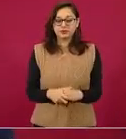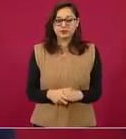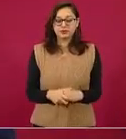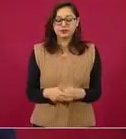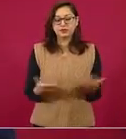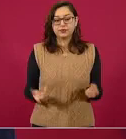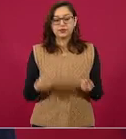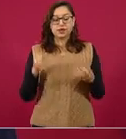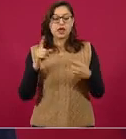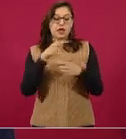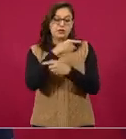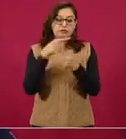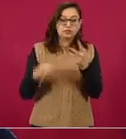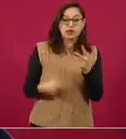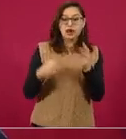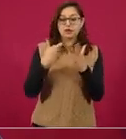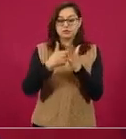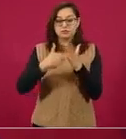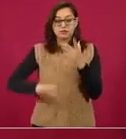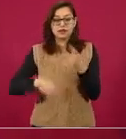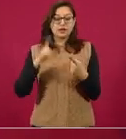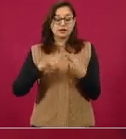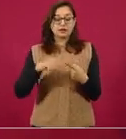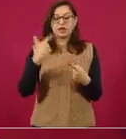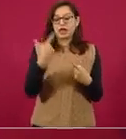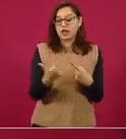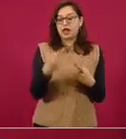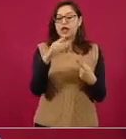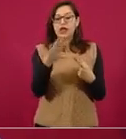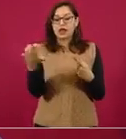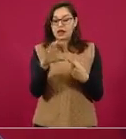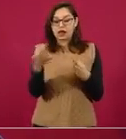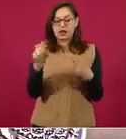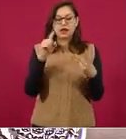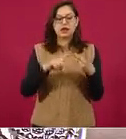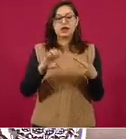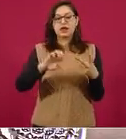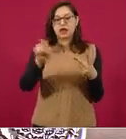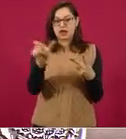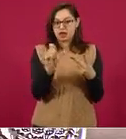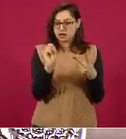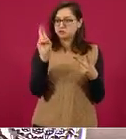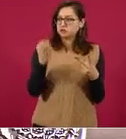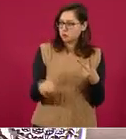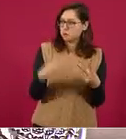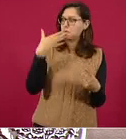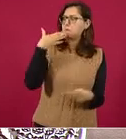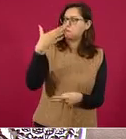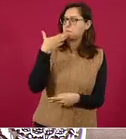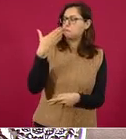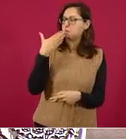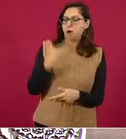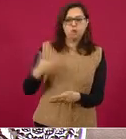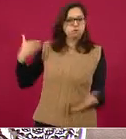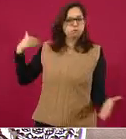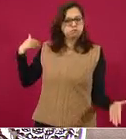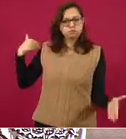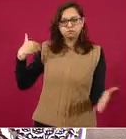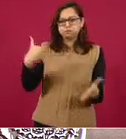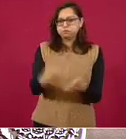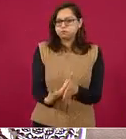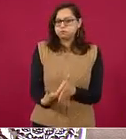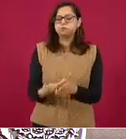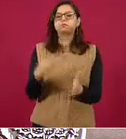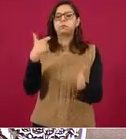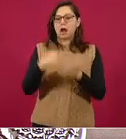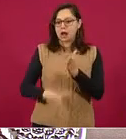económicas, G500, que volvió a la lista en los más económicos, ExxonMobil, que se ha mantenido ya varios meses ahí entre los tres